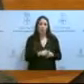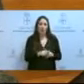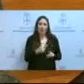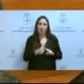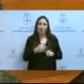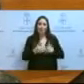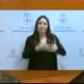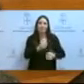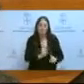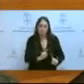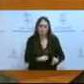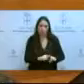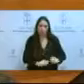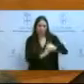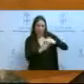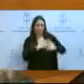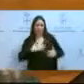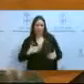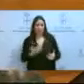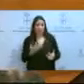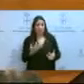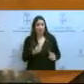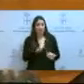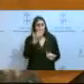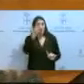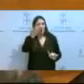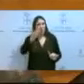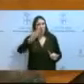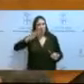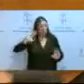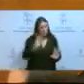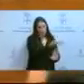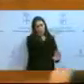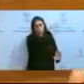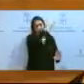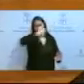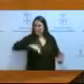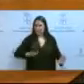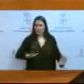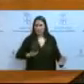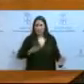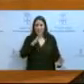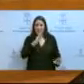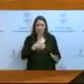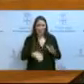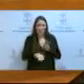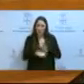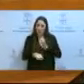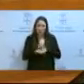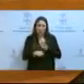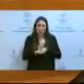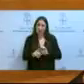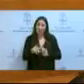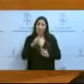Ojalá eso quede atrás. Conviene tenerlo claro y no marear más la perdiz. ¿Y sabe por qué? Porque la perdiz, en este caso, está